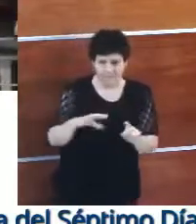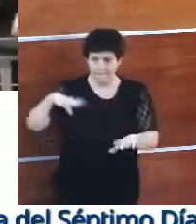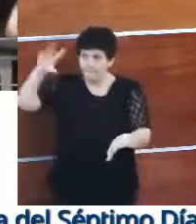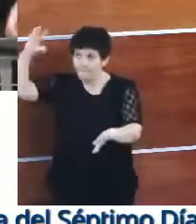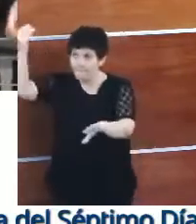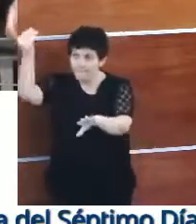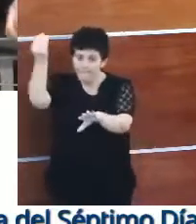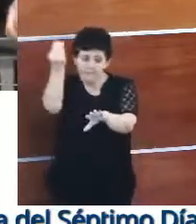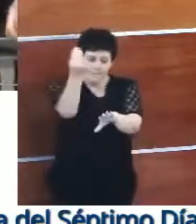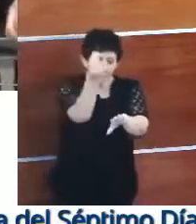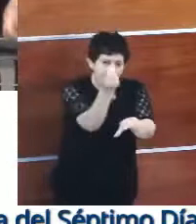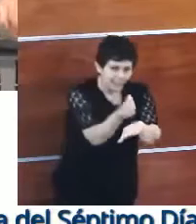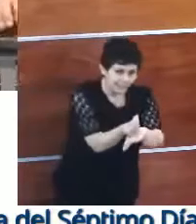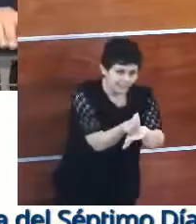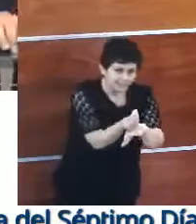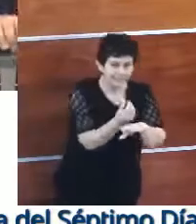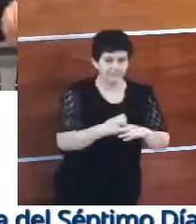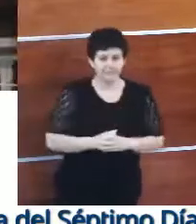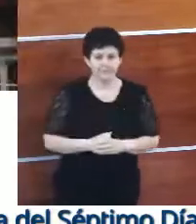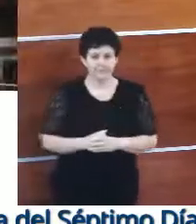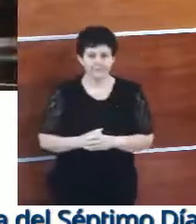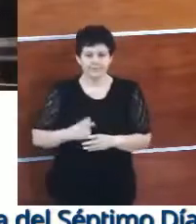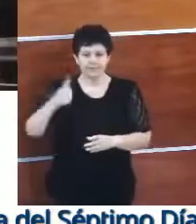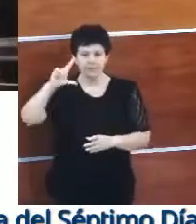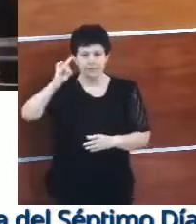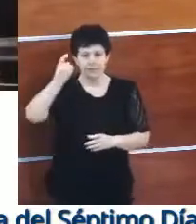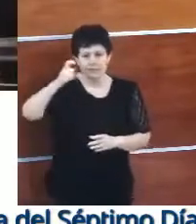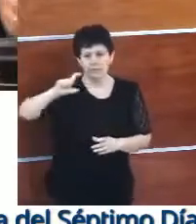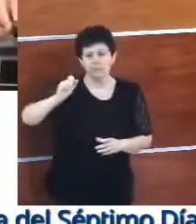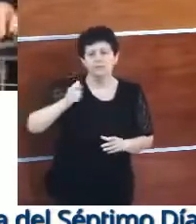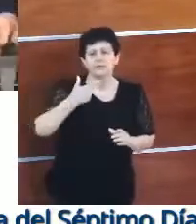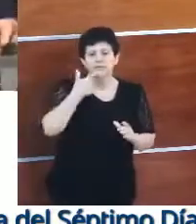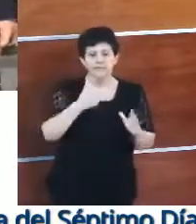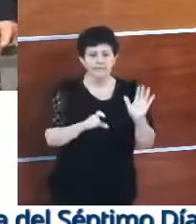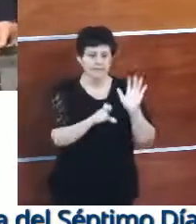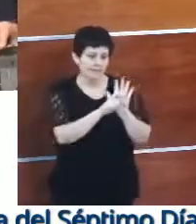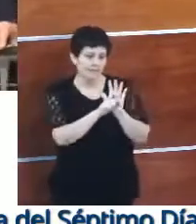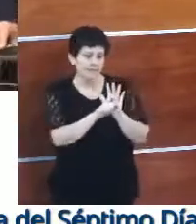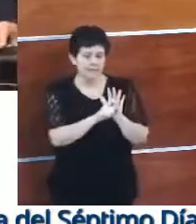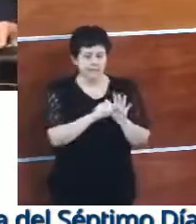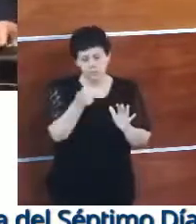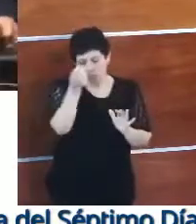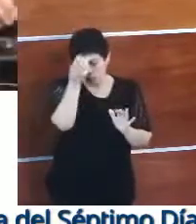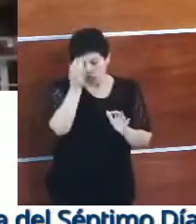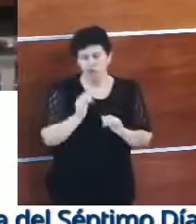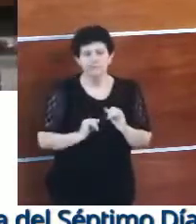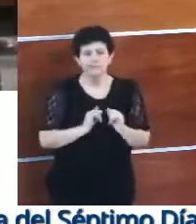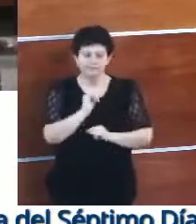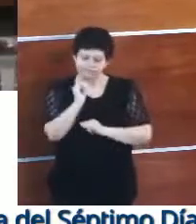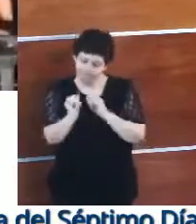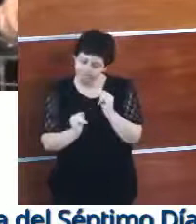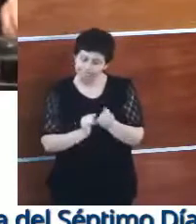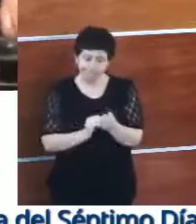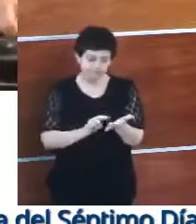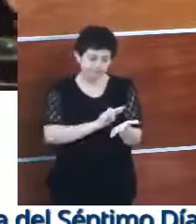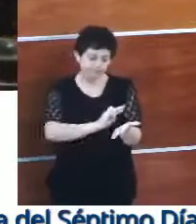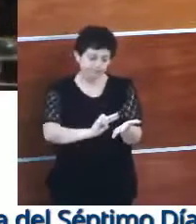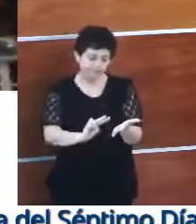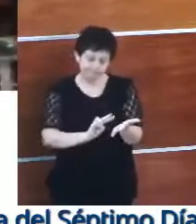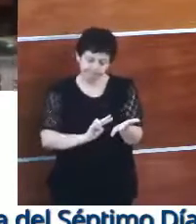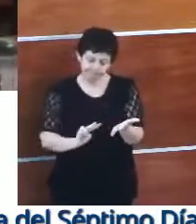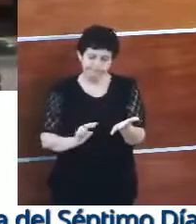presencial. Lucas capítulo 12, y vamos a ver Lucas cuán rico que es en usar distintos términos para